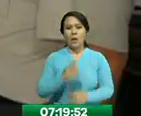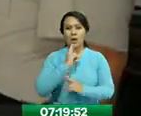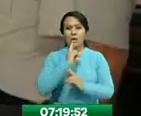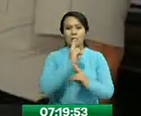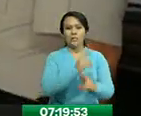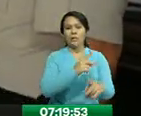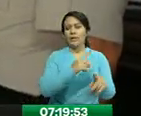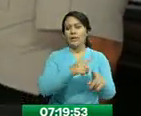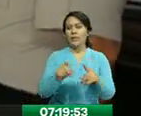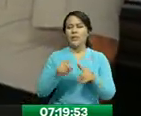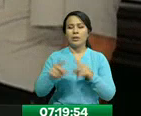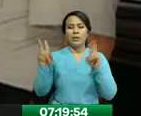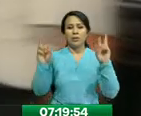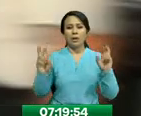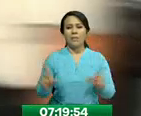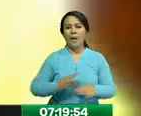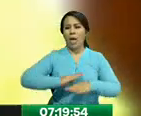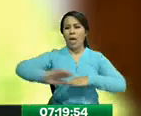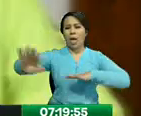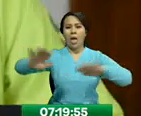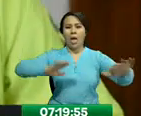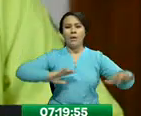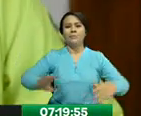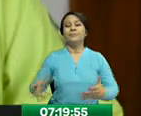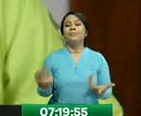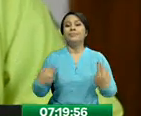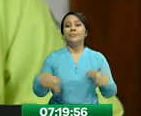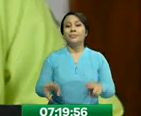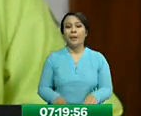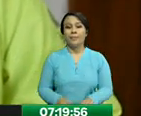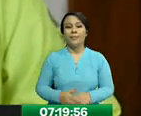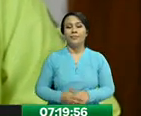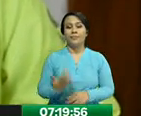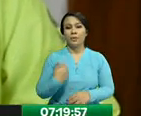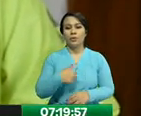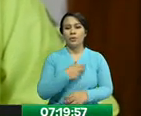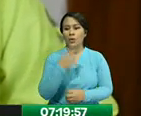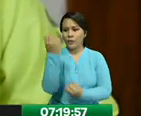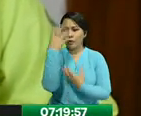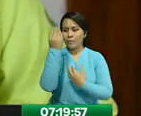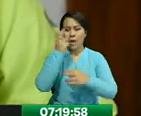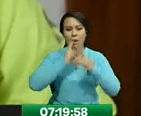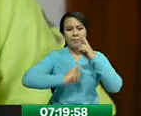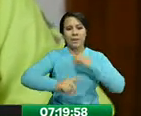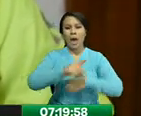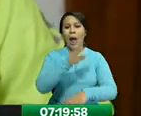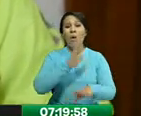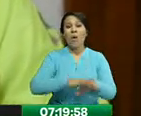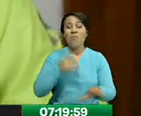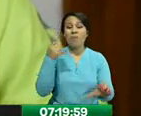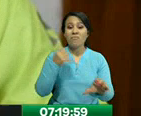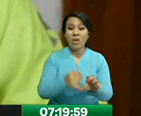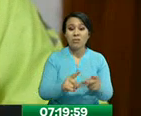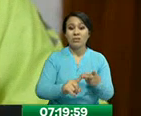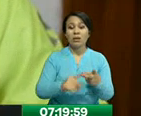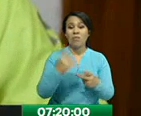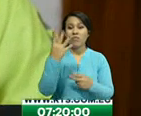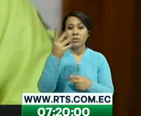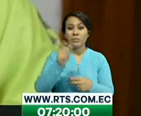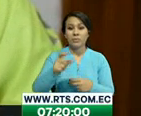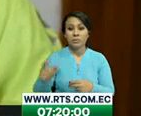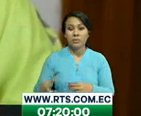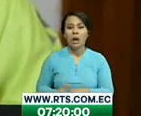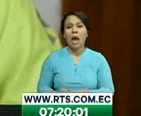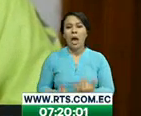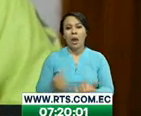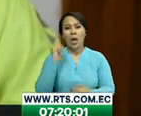son diversos y dispersos. Uno por boleta con fines investigativos por el delito de violación, los 4 que están en el